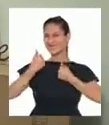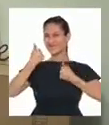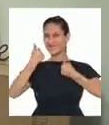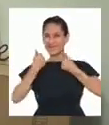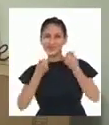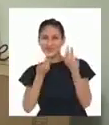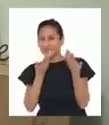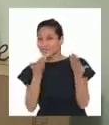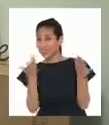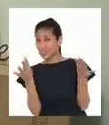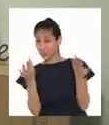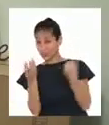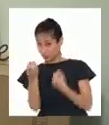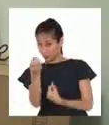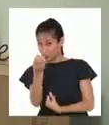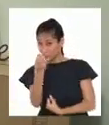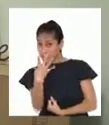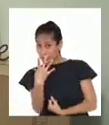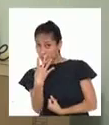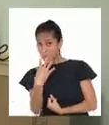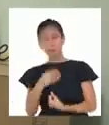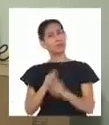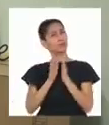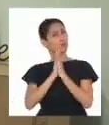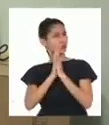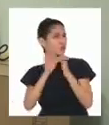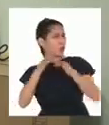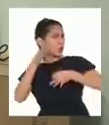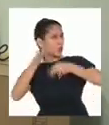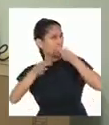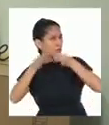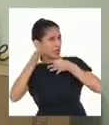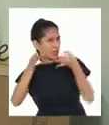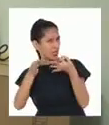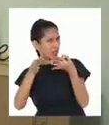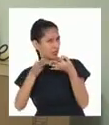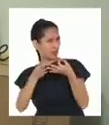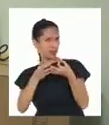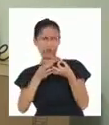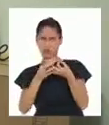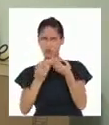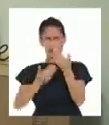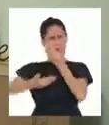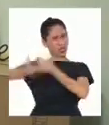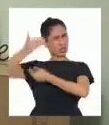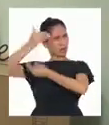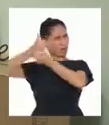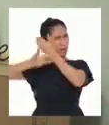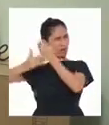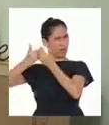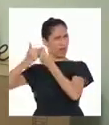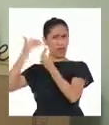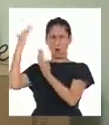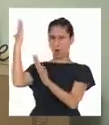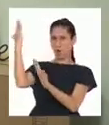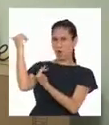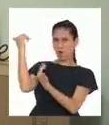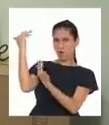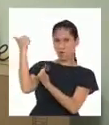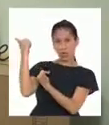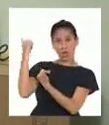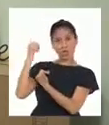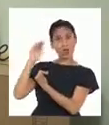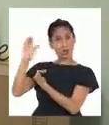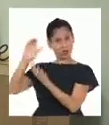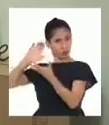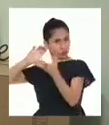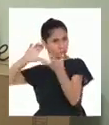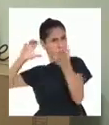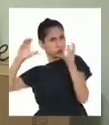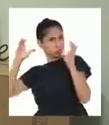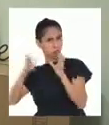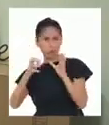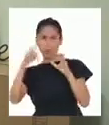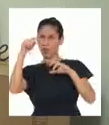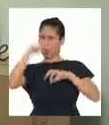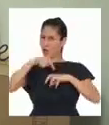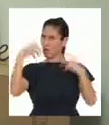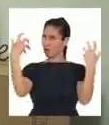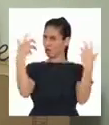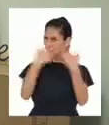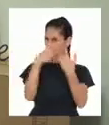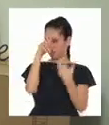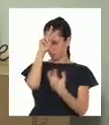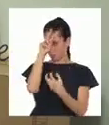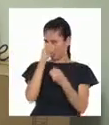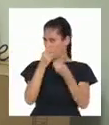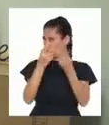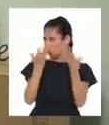dudas. ¿Me puede explicar mejor cómo estos cambios en España repercutían en el Perú? ¿Acaso después de la Constitución Española de